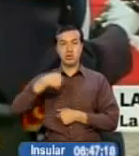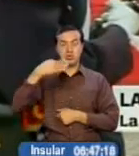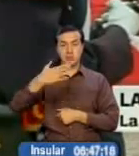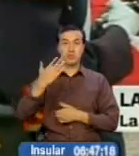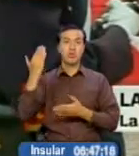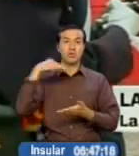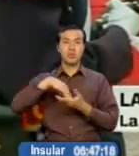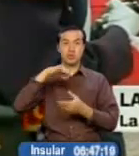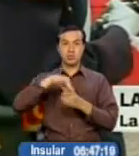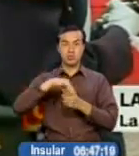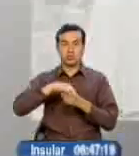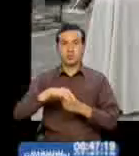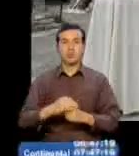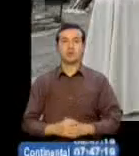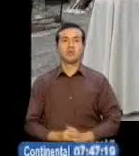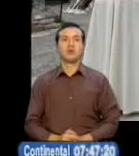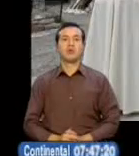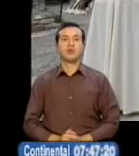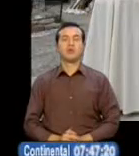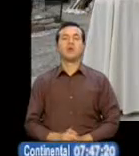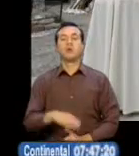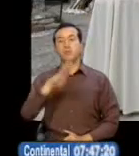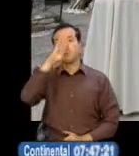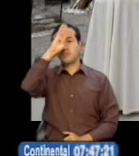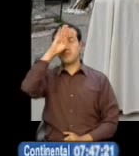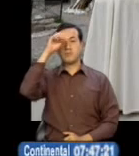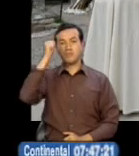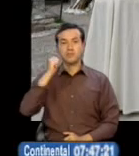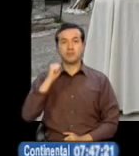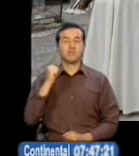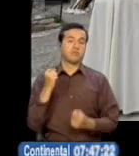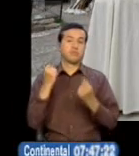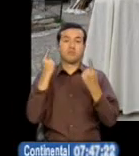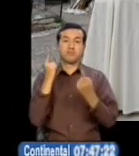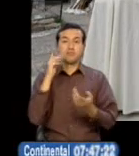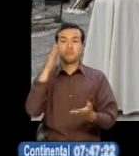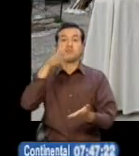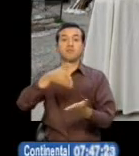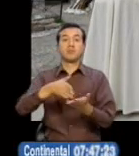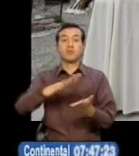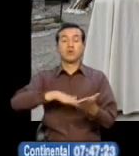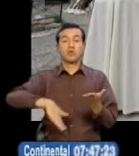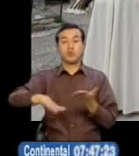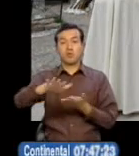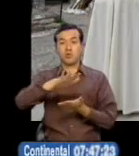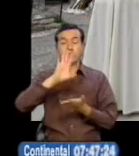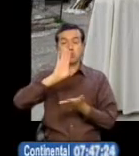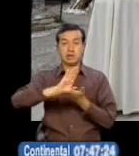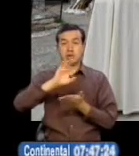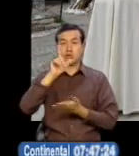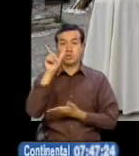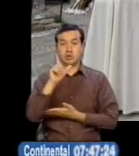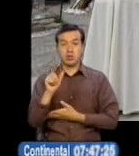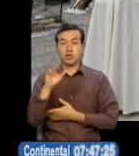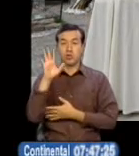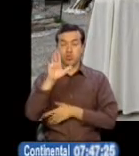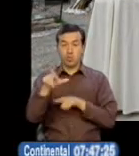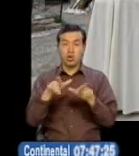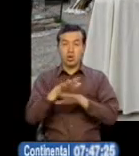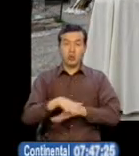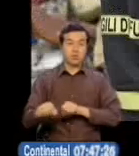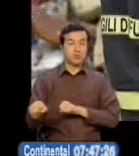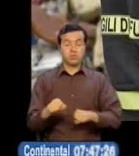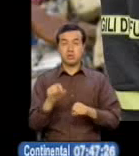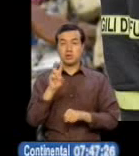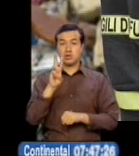una nueva votación. El Papa Francisco llegó por sorpresa este martes a Amatrice, en el centro de Italia, que fue azotado por un terremoto